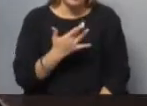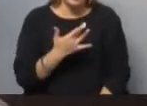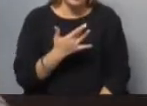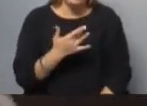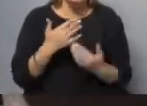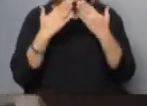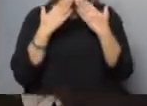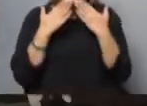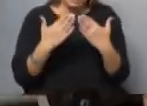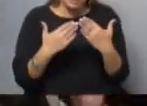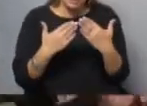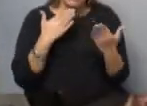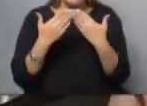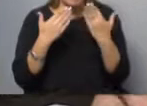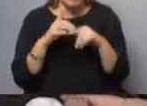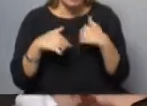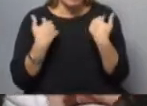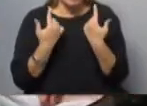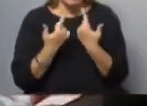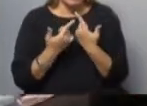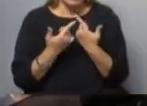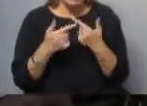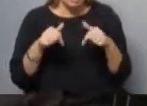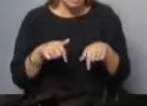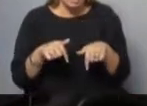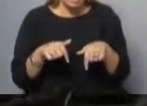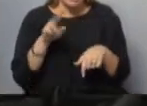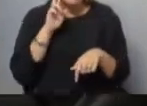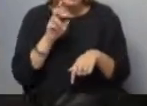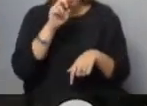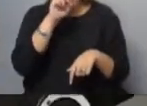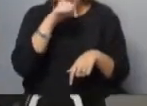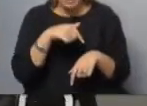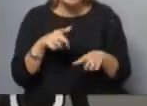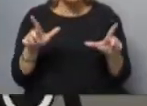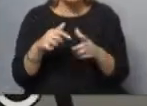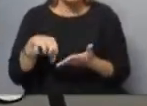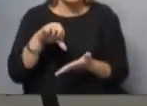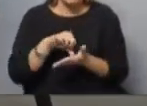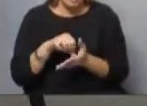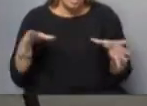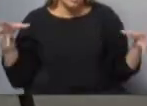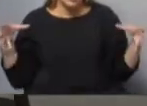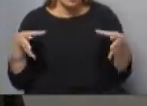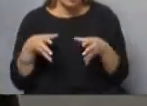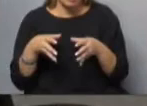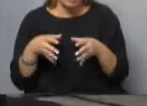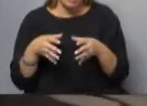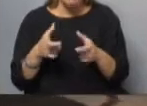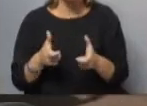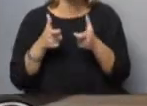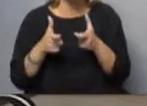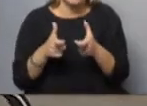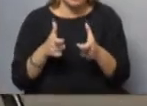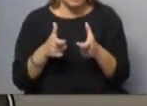Bueno, Eliana, muchas gracias por estos minutos. Te deseamos desde Pina Montevideo, TV Ciudad, todo el equipo, mucho